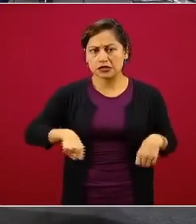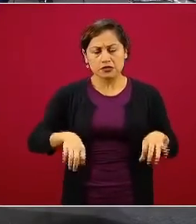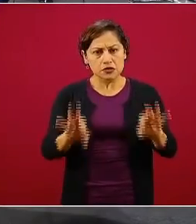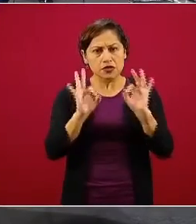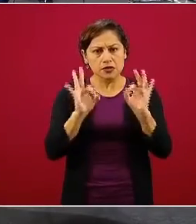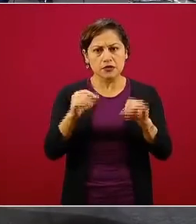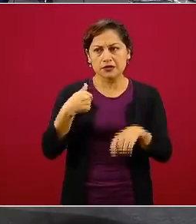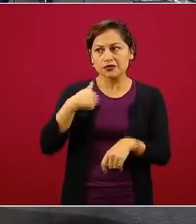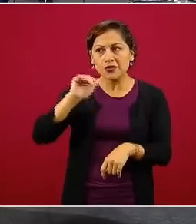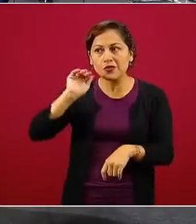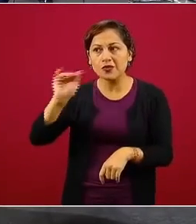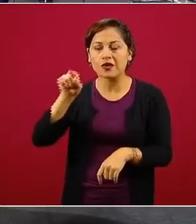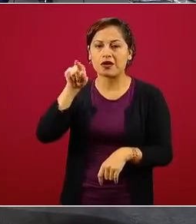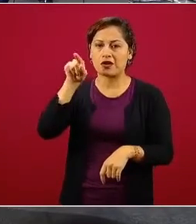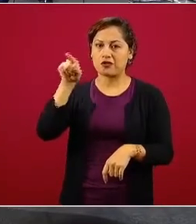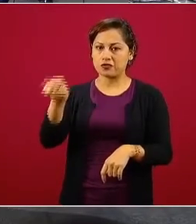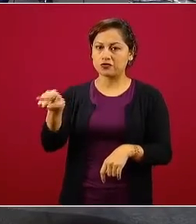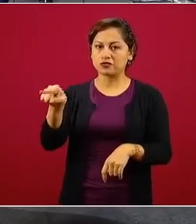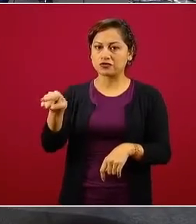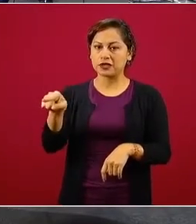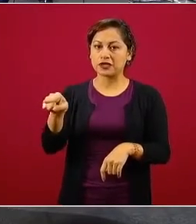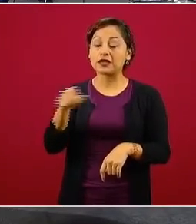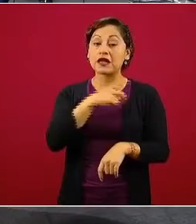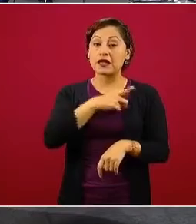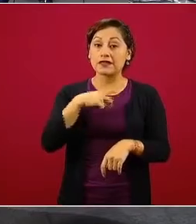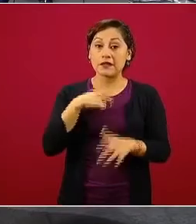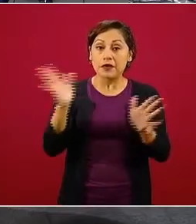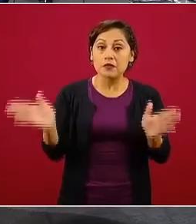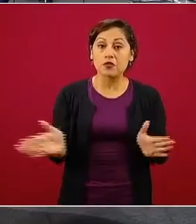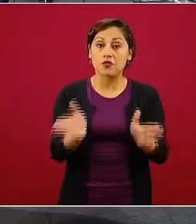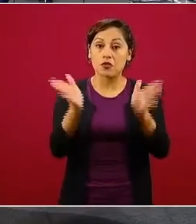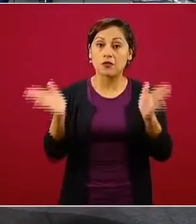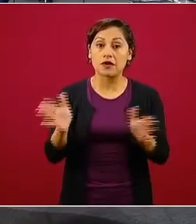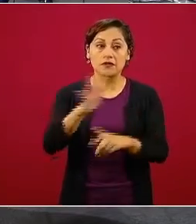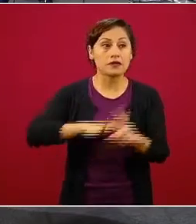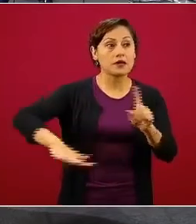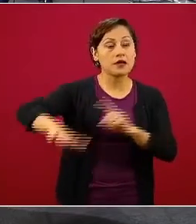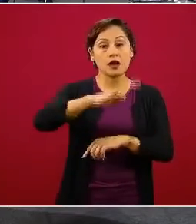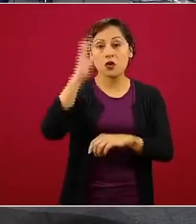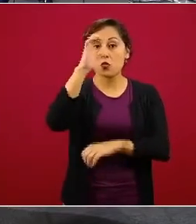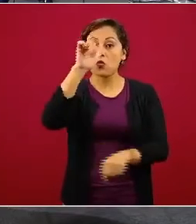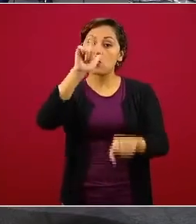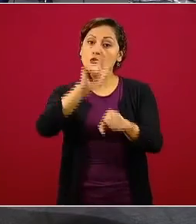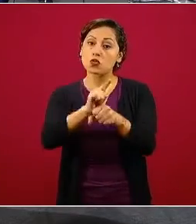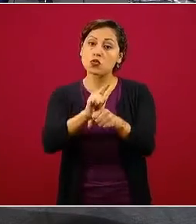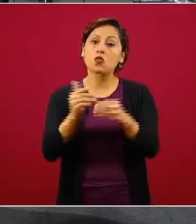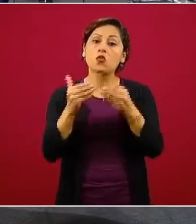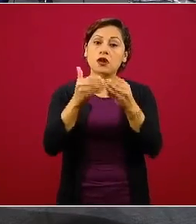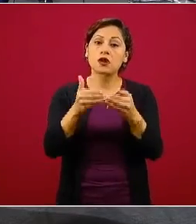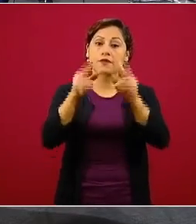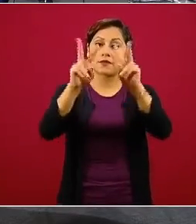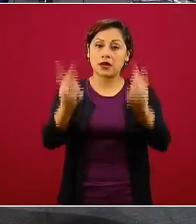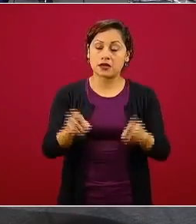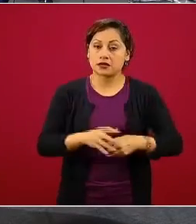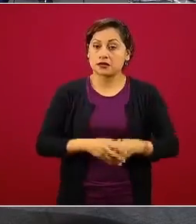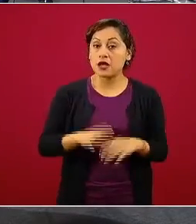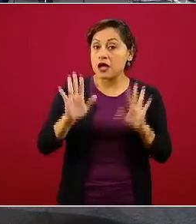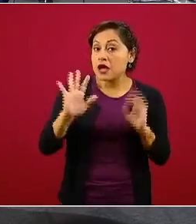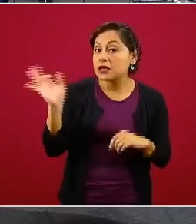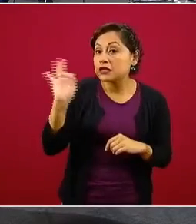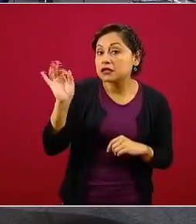de fomentar la cultura marítima, y por eso lo traigo a colación. Tal vez sería un buen tema para el 1 de junio, el próximo